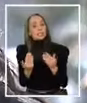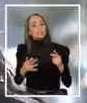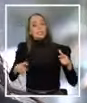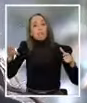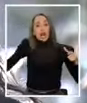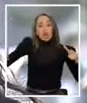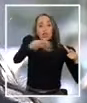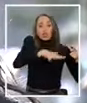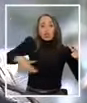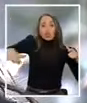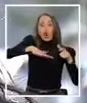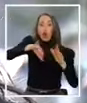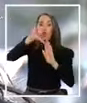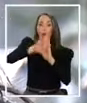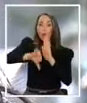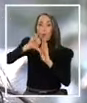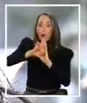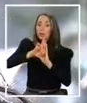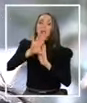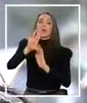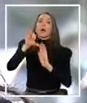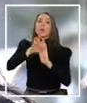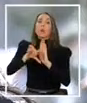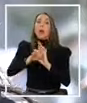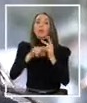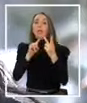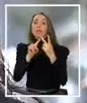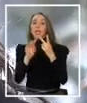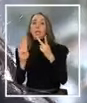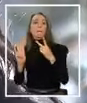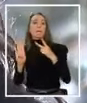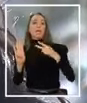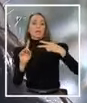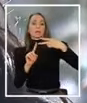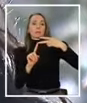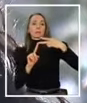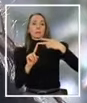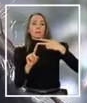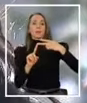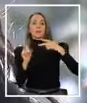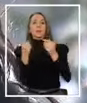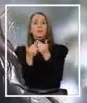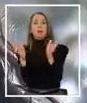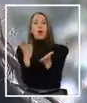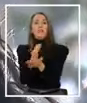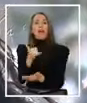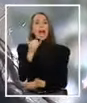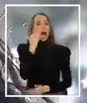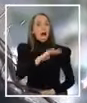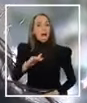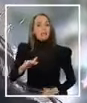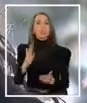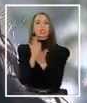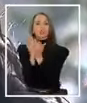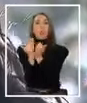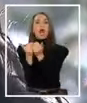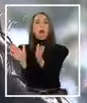total, nosotros proponemos que haya una cuarentena B, en donde lo primero en abrir sean los jardines,